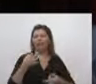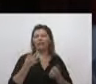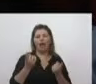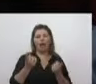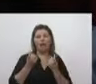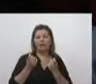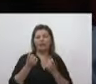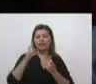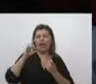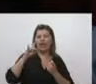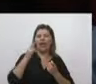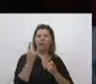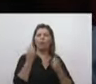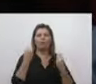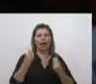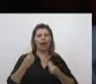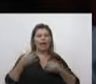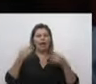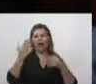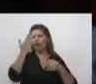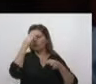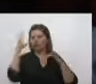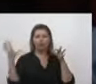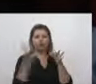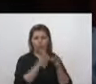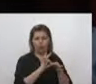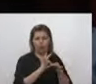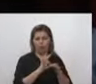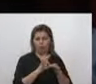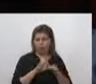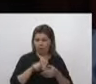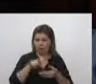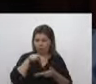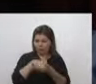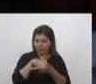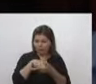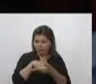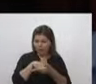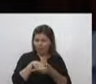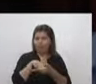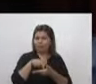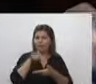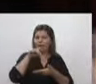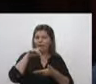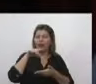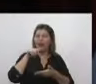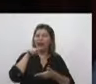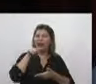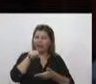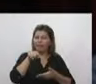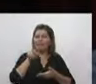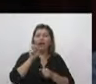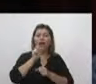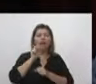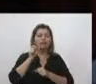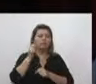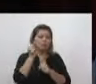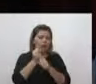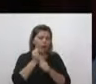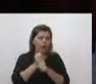y la vice. Es innegable que el mensaje, el comunicado de anoche de la oficina de presidencia estaba dirigido a